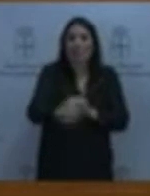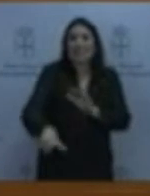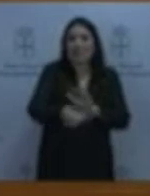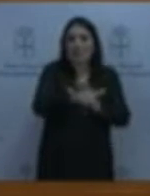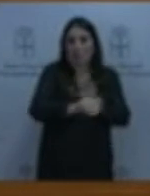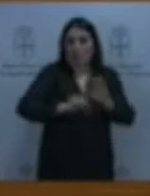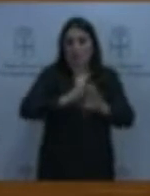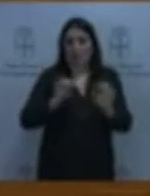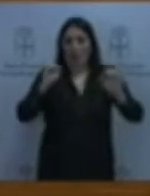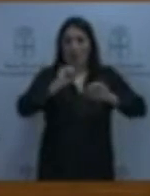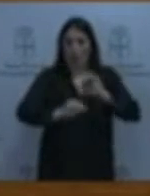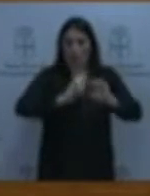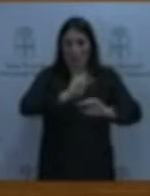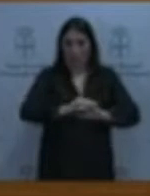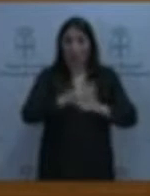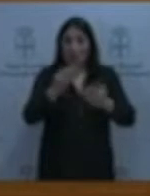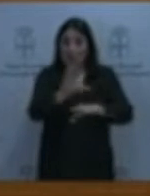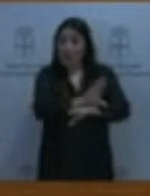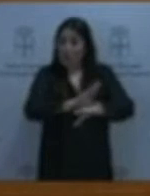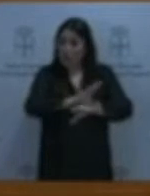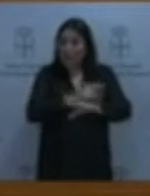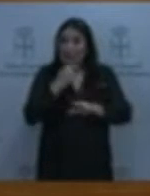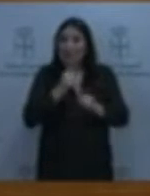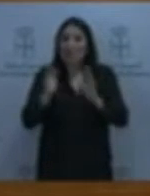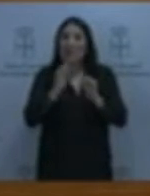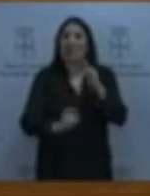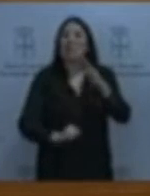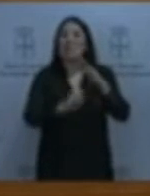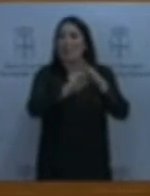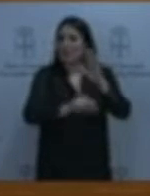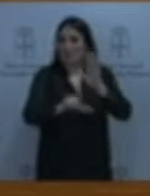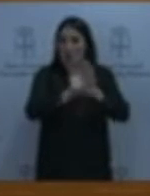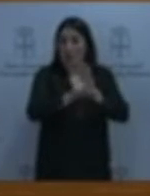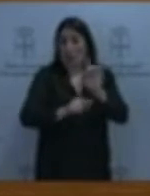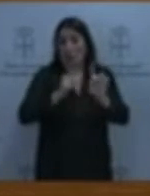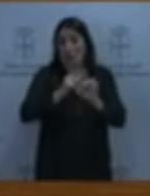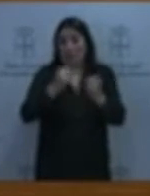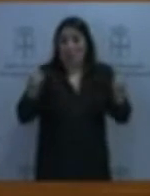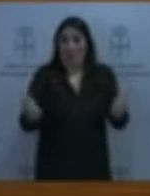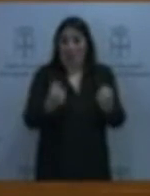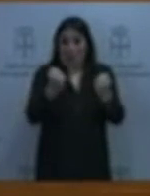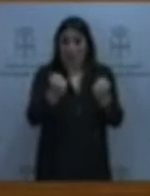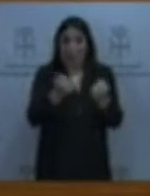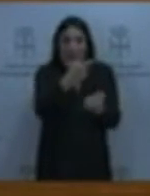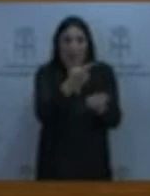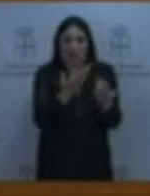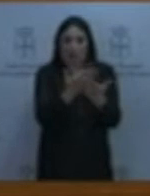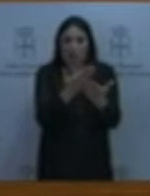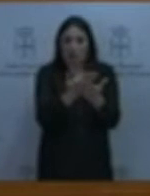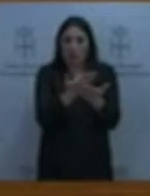del acuerdo, dándole, no obstante, a la Consejería el plazo máximo permitido en la ley para no caducar la acción que la propia Consejería había